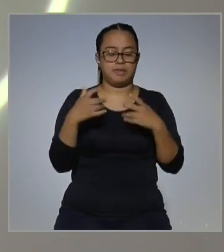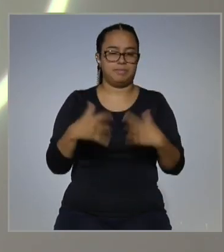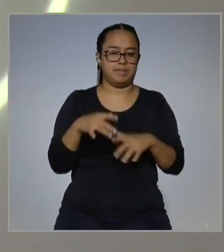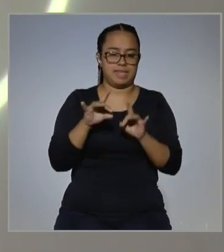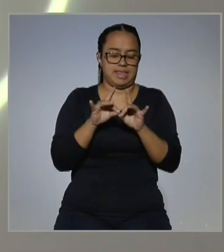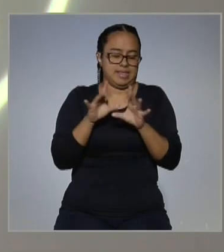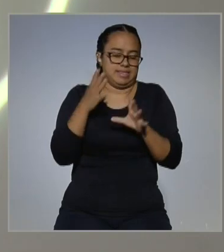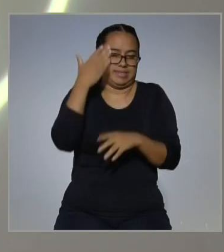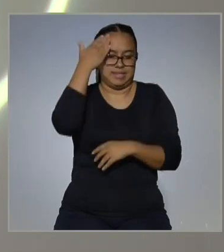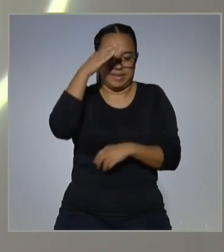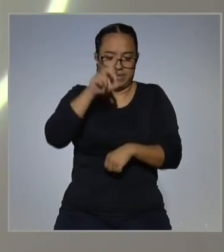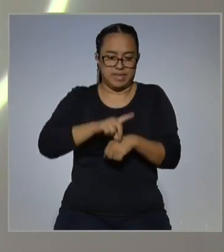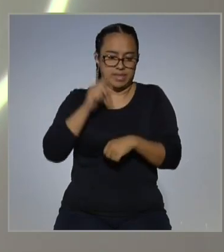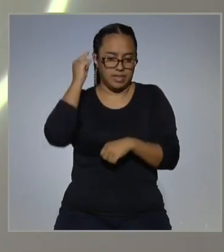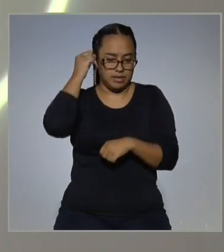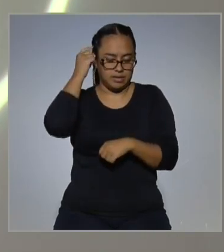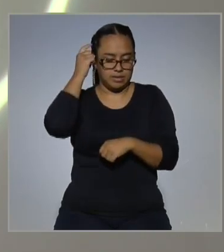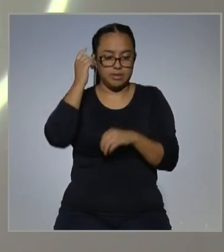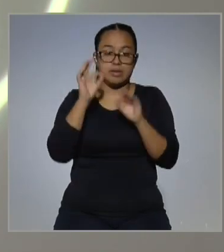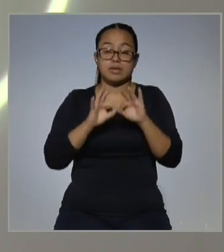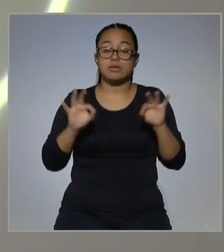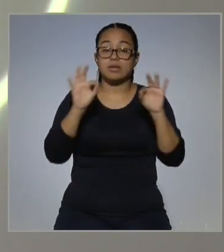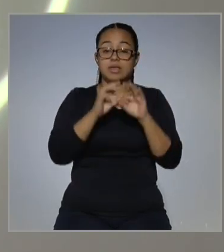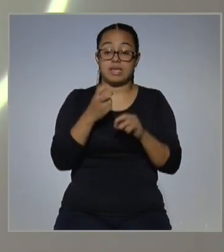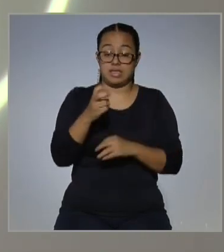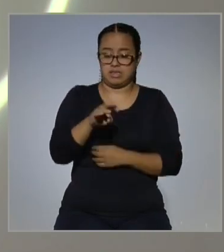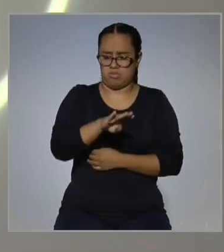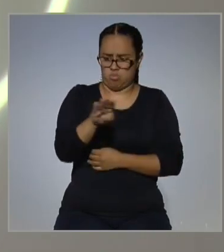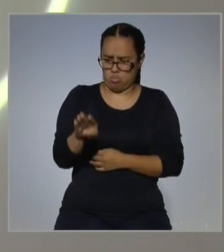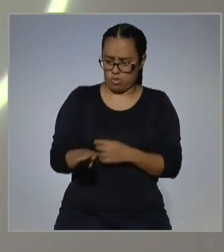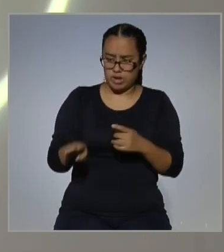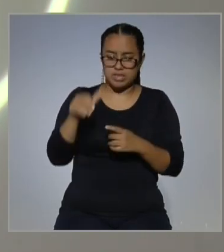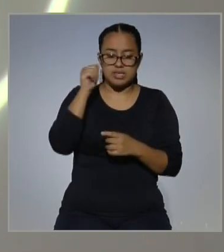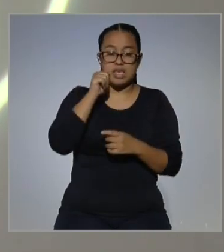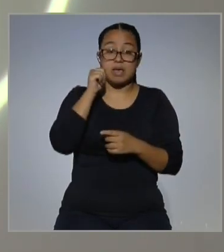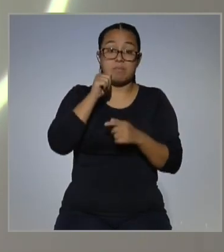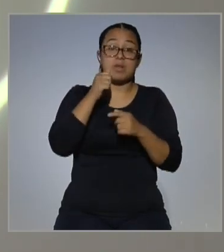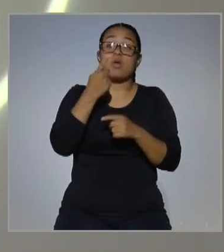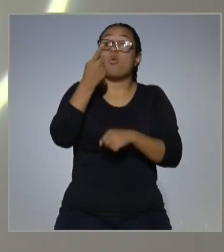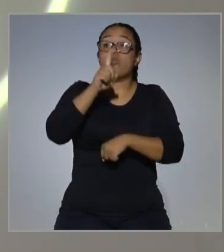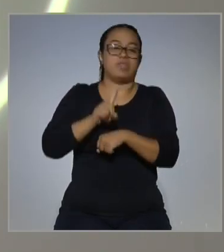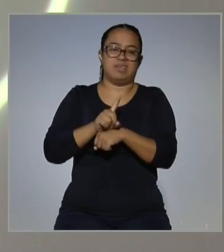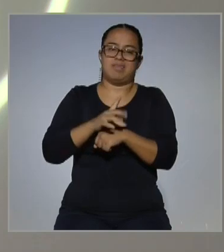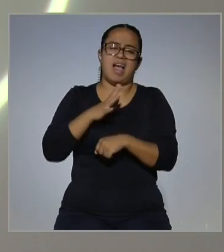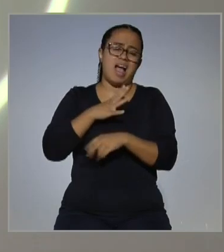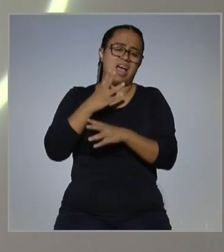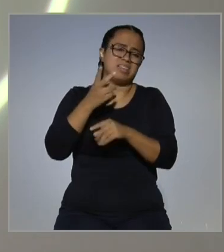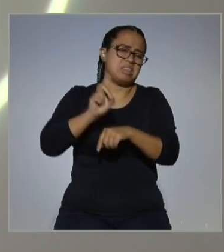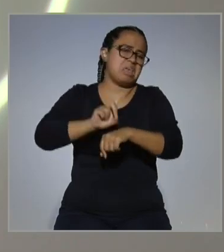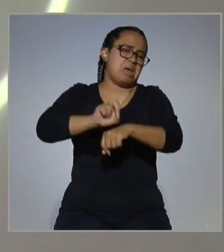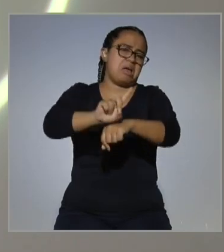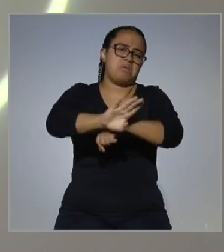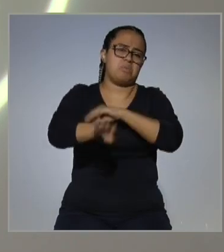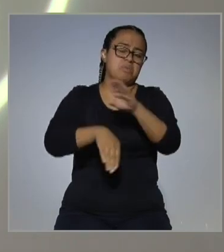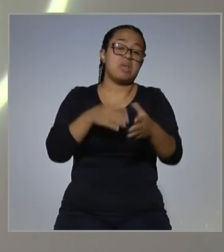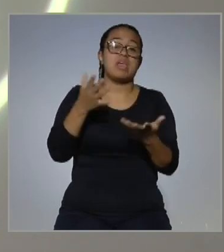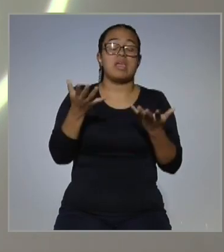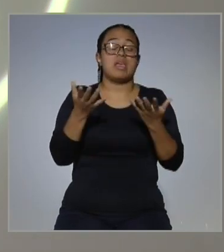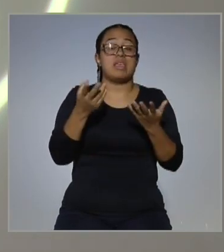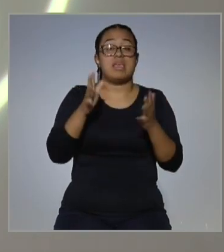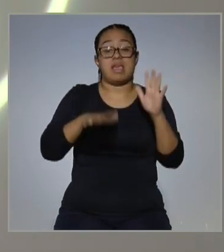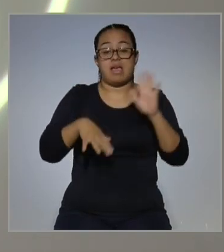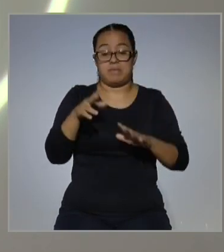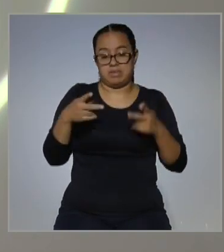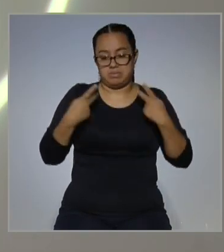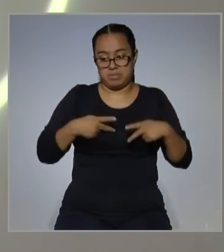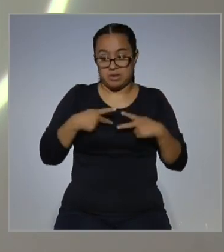piel, sobre todo en estos días, pero que es un tema, la muerte, que se queda todo el año y que muchas veces no lo hablamos justamente